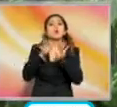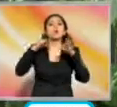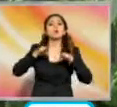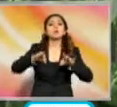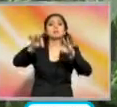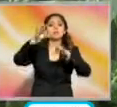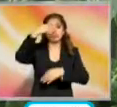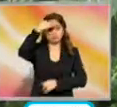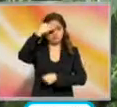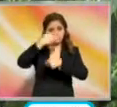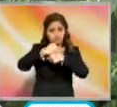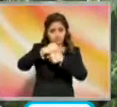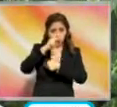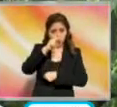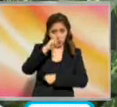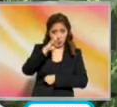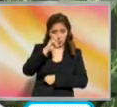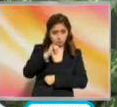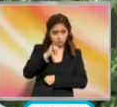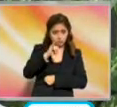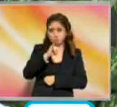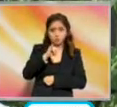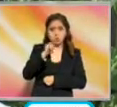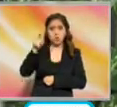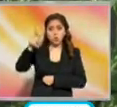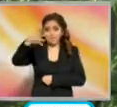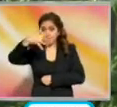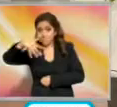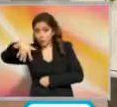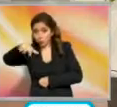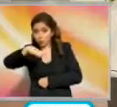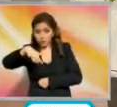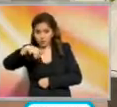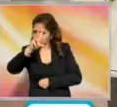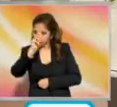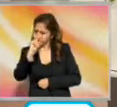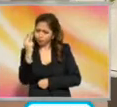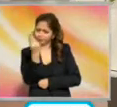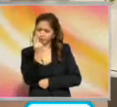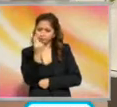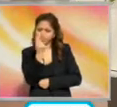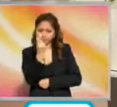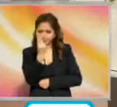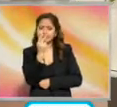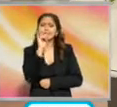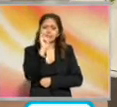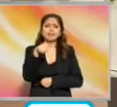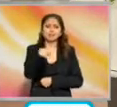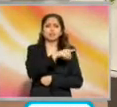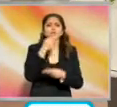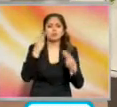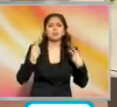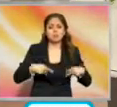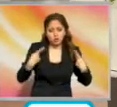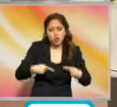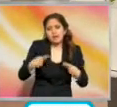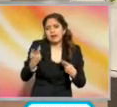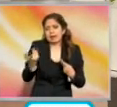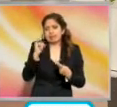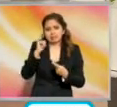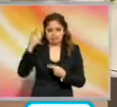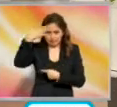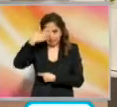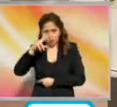Rubí no se convirtieron necesariamente en tendencia de búsqueda. No necesariamente. Ya. Es decir, ¿por qué? Porque hay que decir que